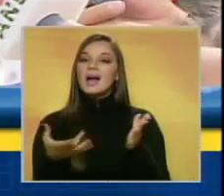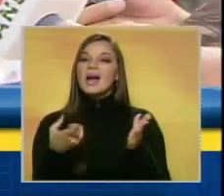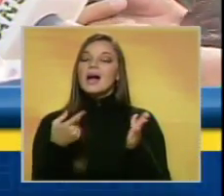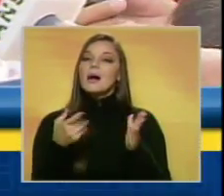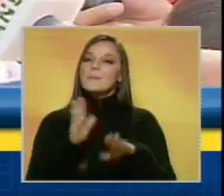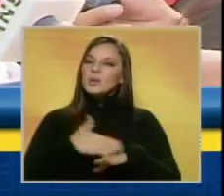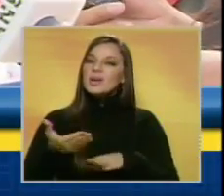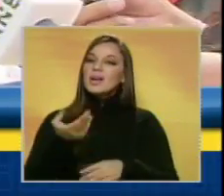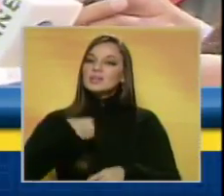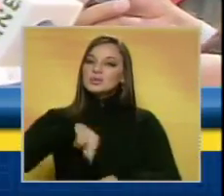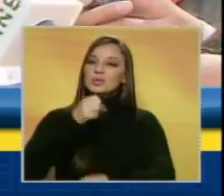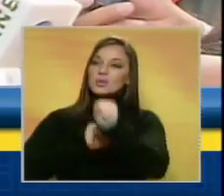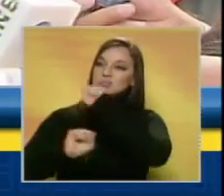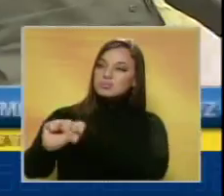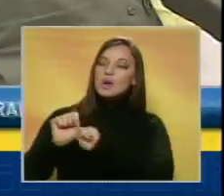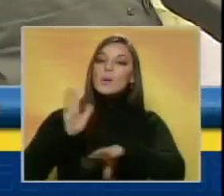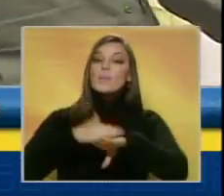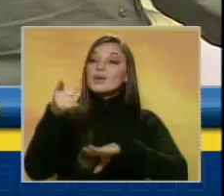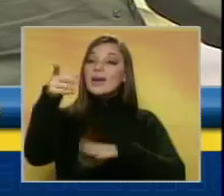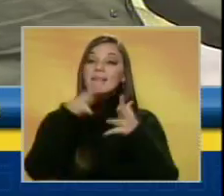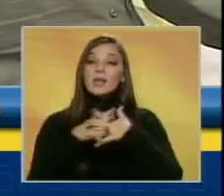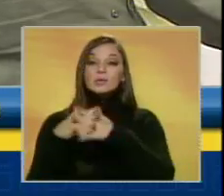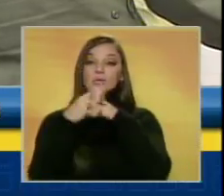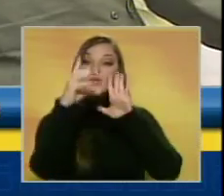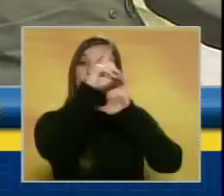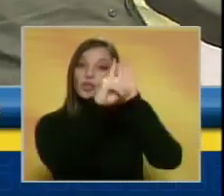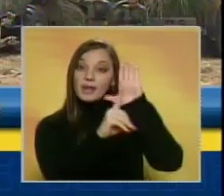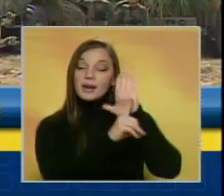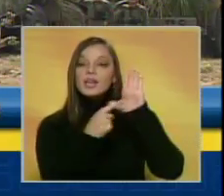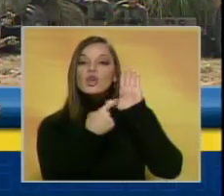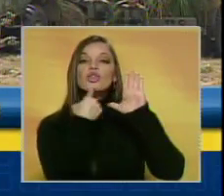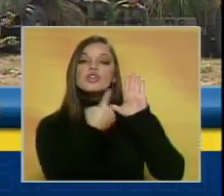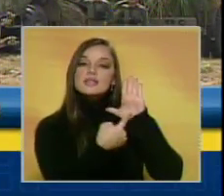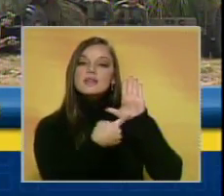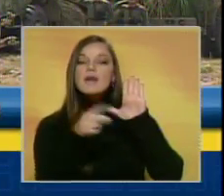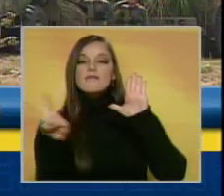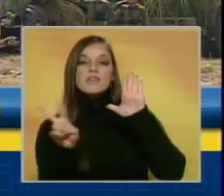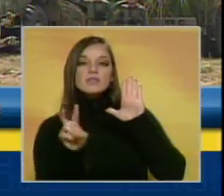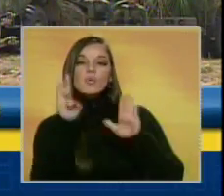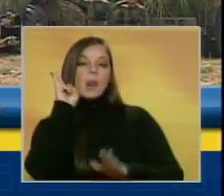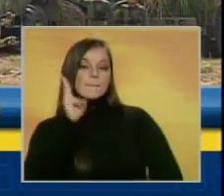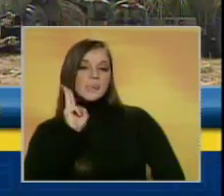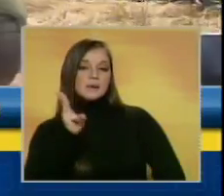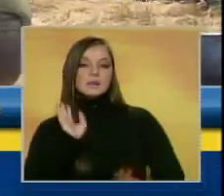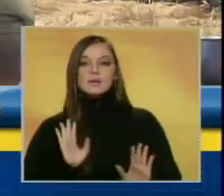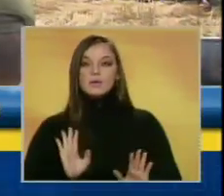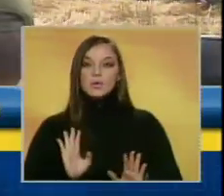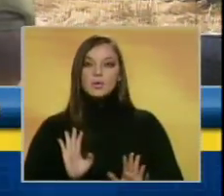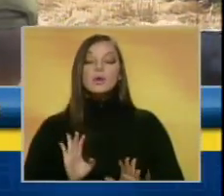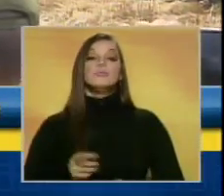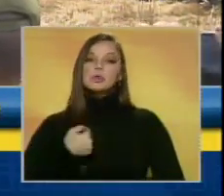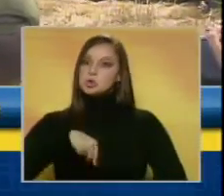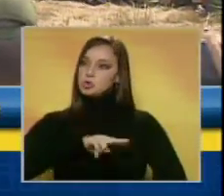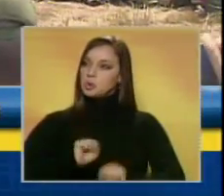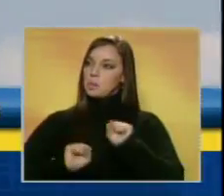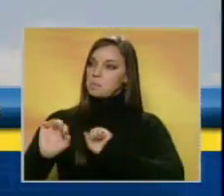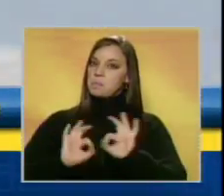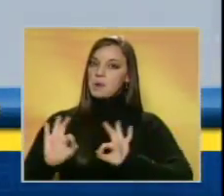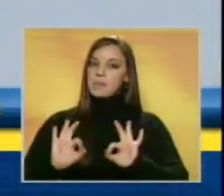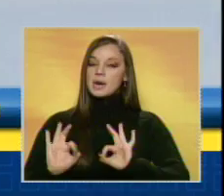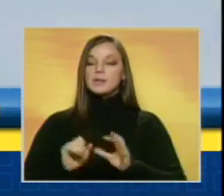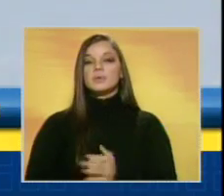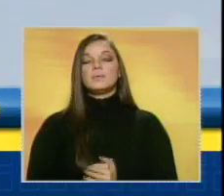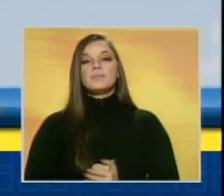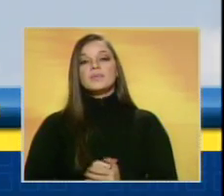que declara a Venezuela como una amenaza. El titular castrense también anunció que serán revisados los acuerdos y cooperación en materia militar